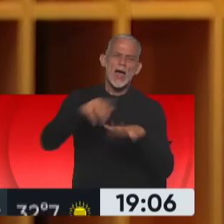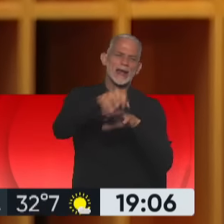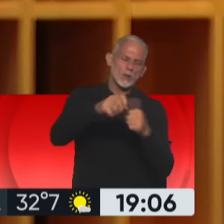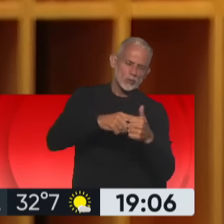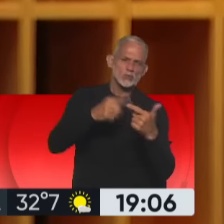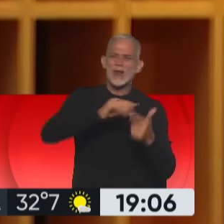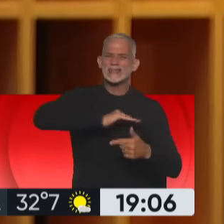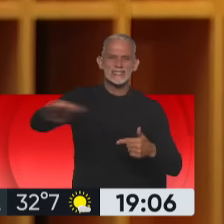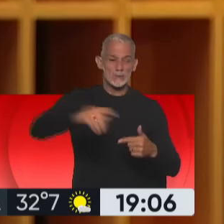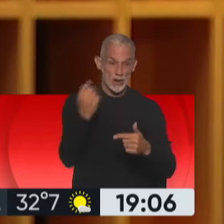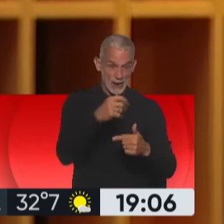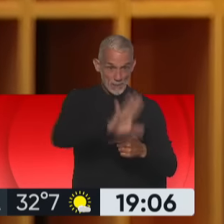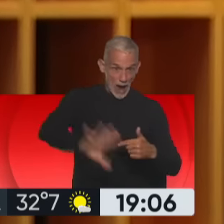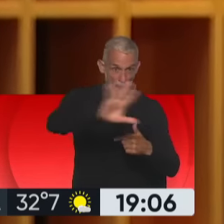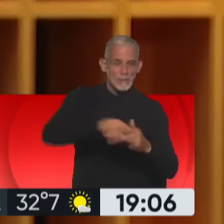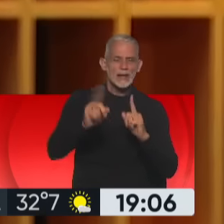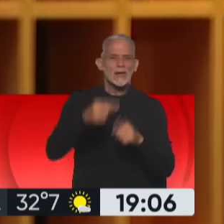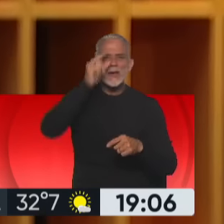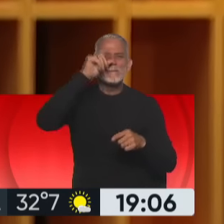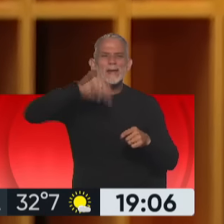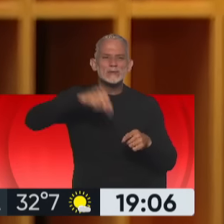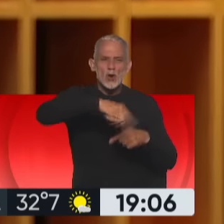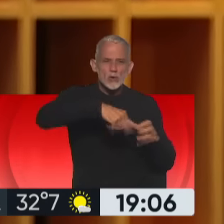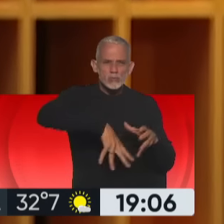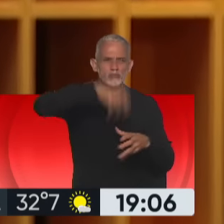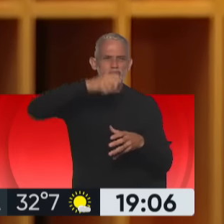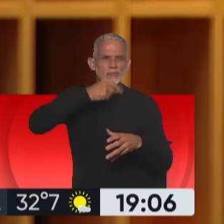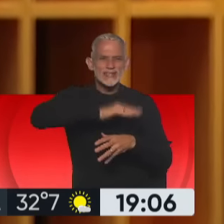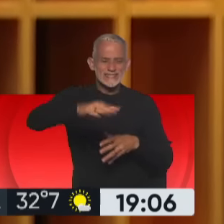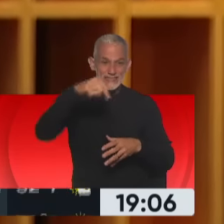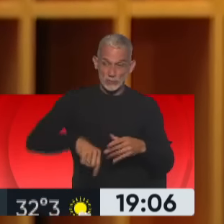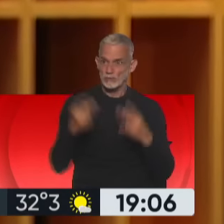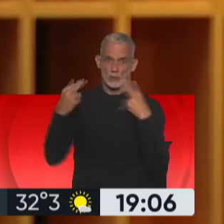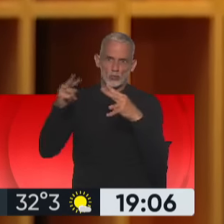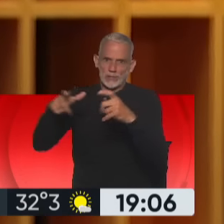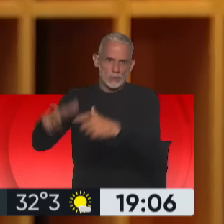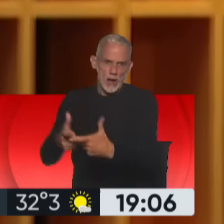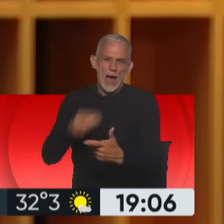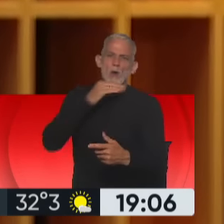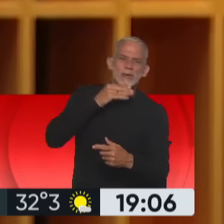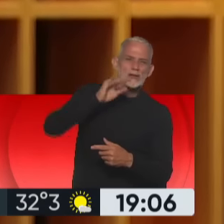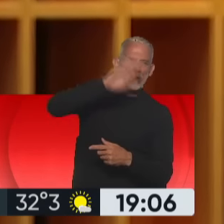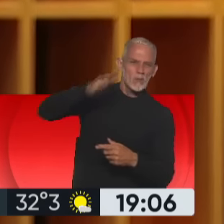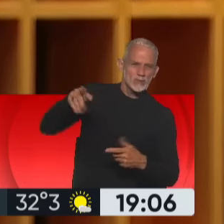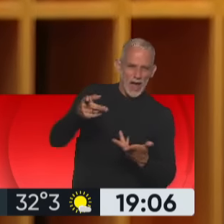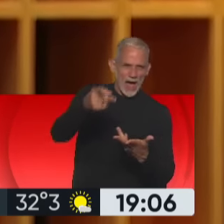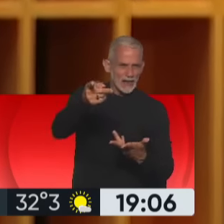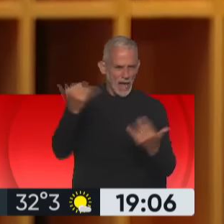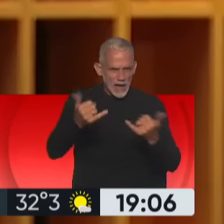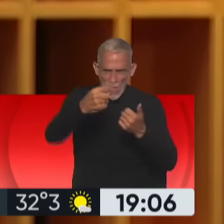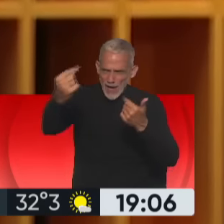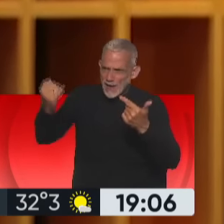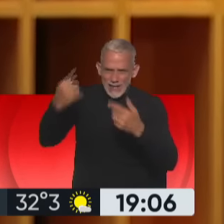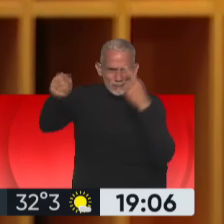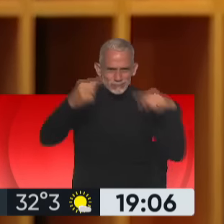la llanura pampeana a la extracción de petróleo y gas en el desierto, el turismo en los lagos o el vino en la montaña. Y por si